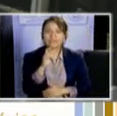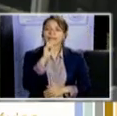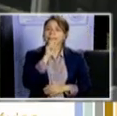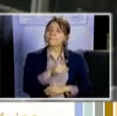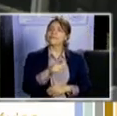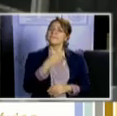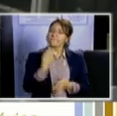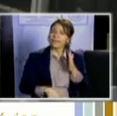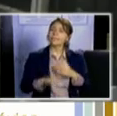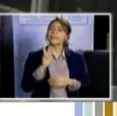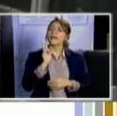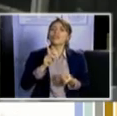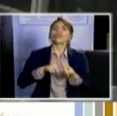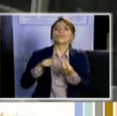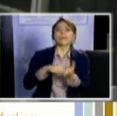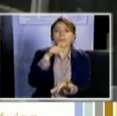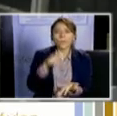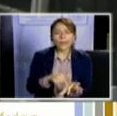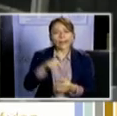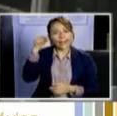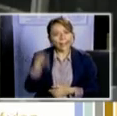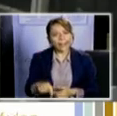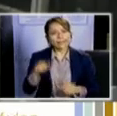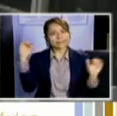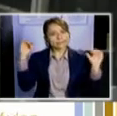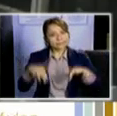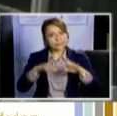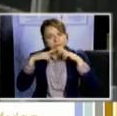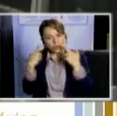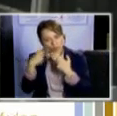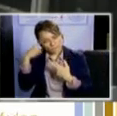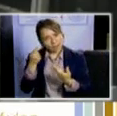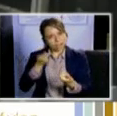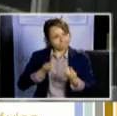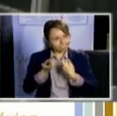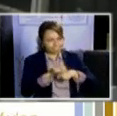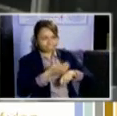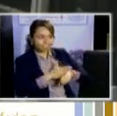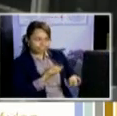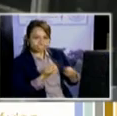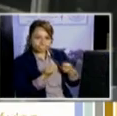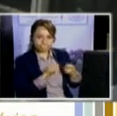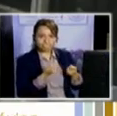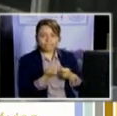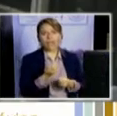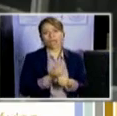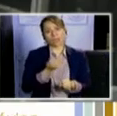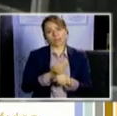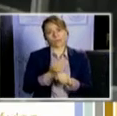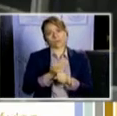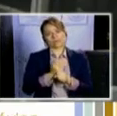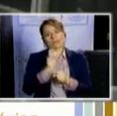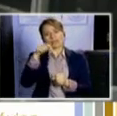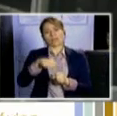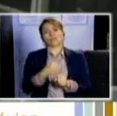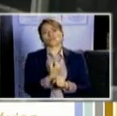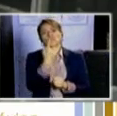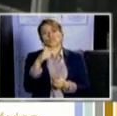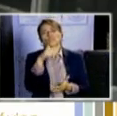está temporalmente bajo el custodio de una entidad financiera, aunque el secretariado está fuera de esta